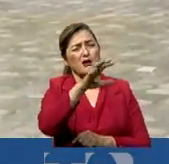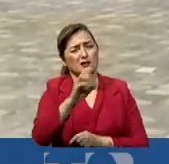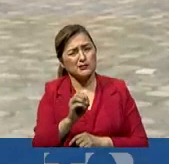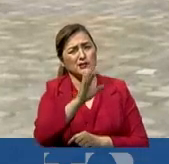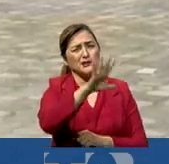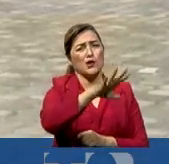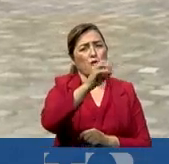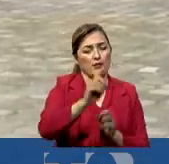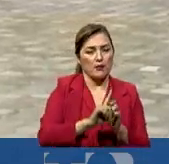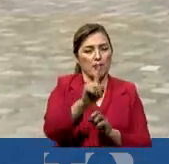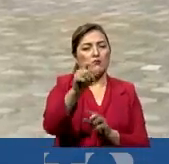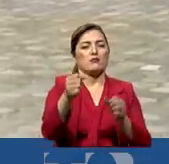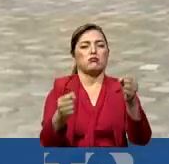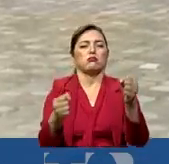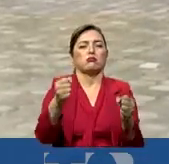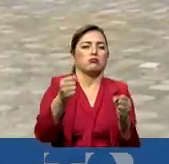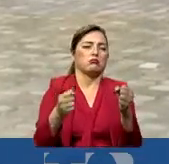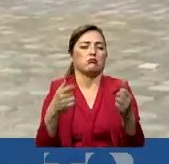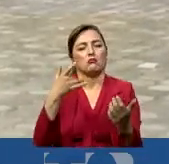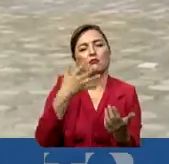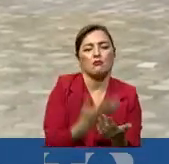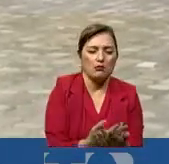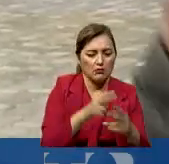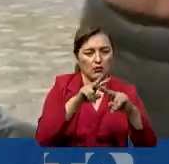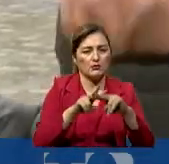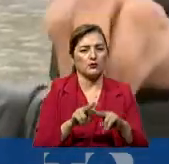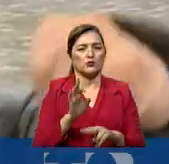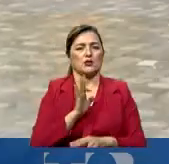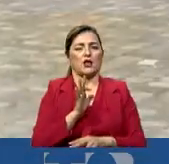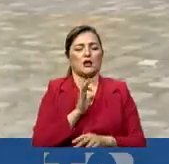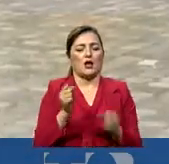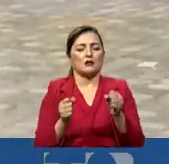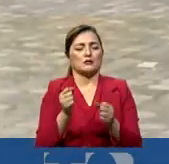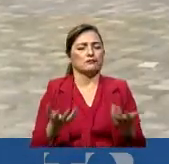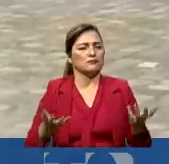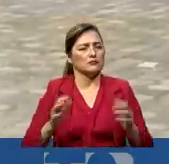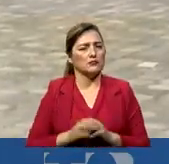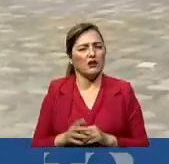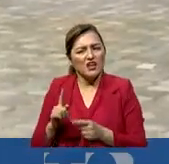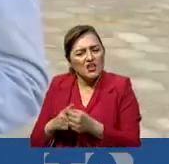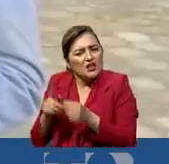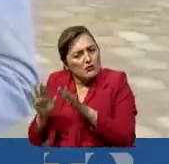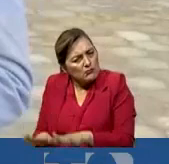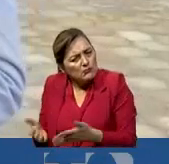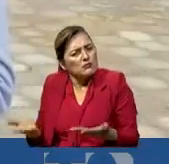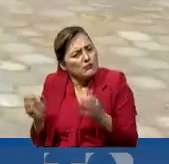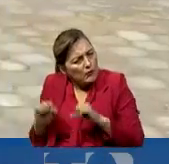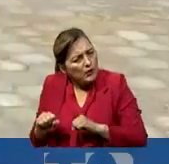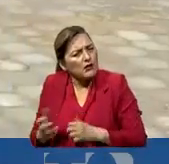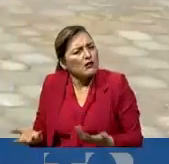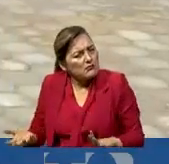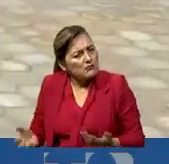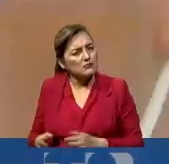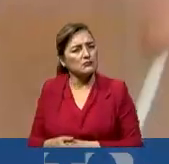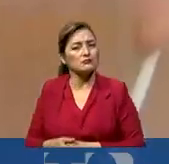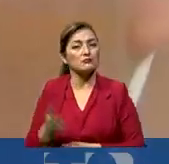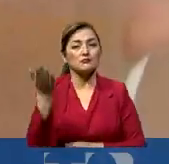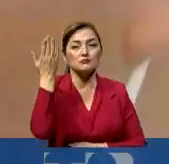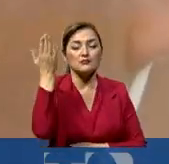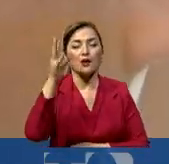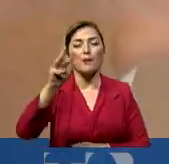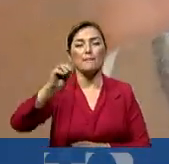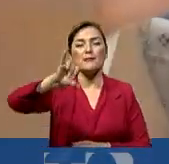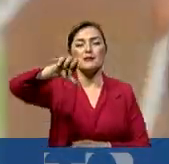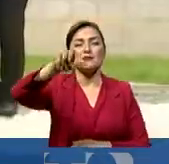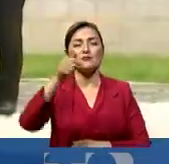40, 50 kilómetros para poder hacer la revisión cuando se lo puede hacer en Quito. Según el alcalde de Mejía, actualmente